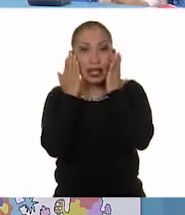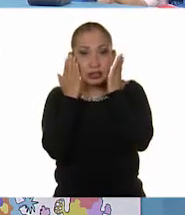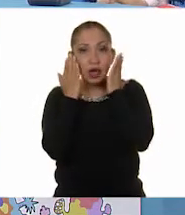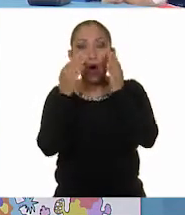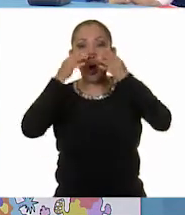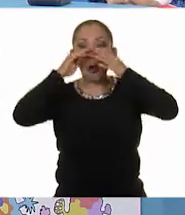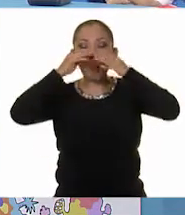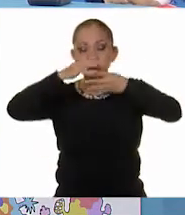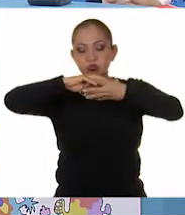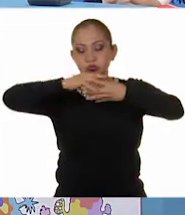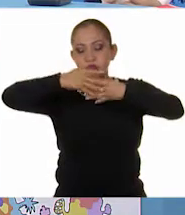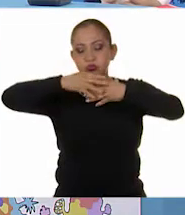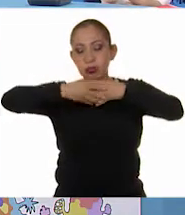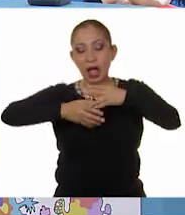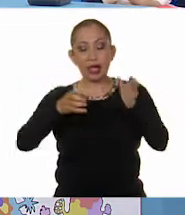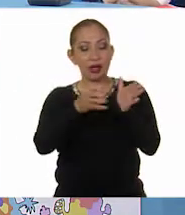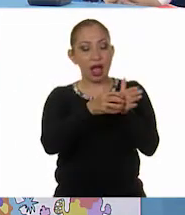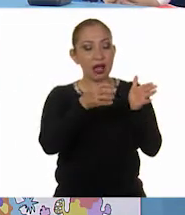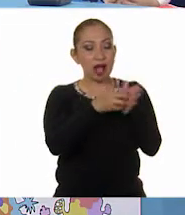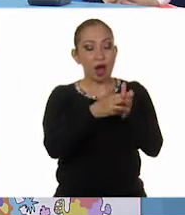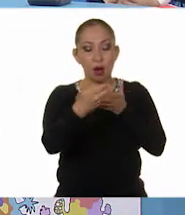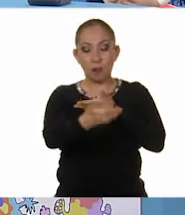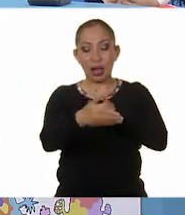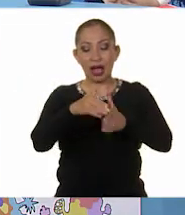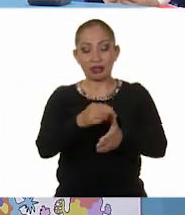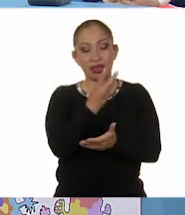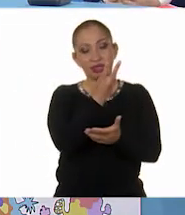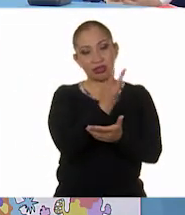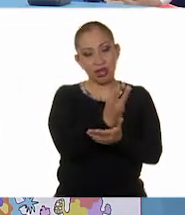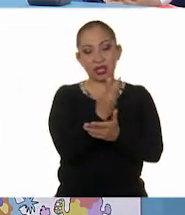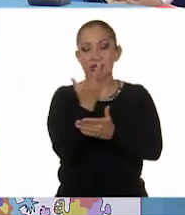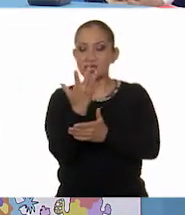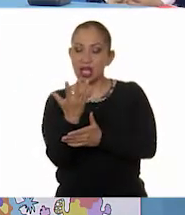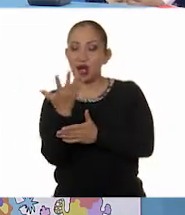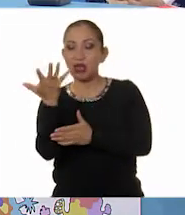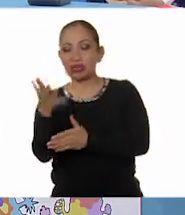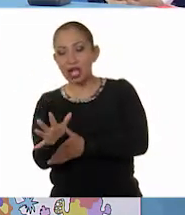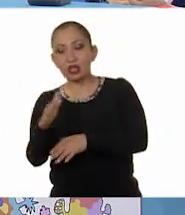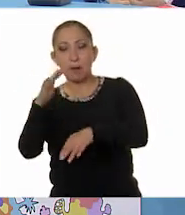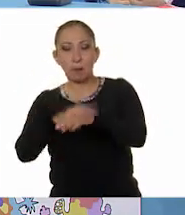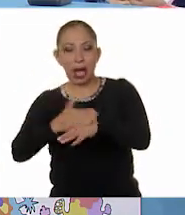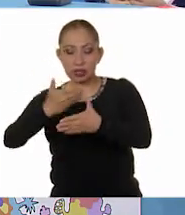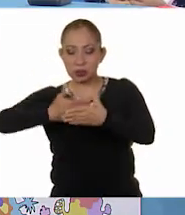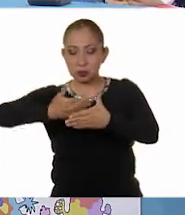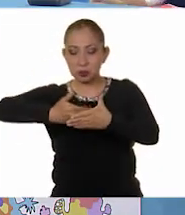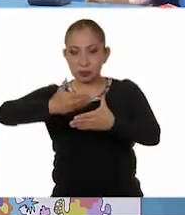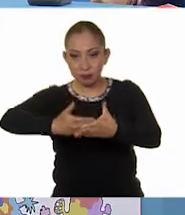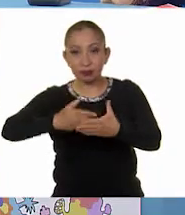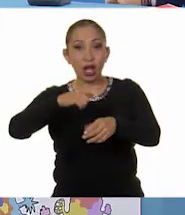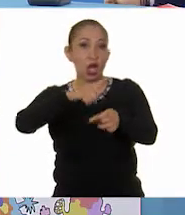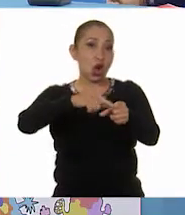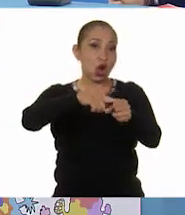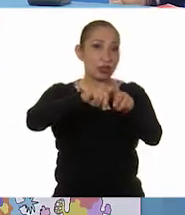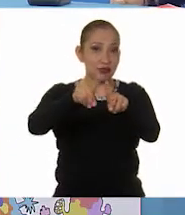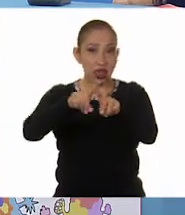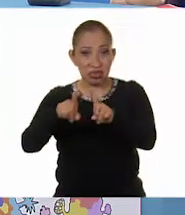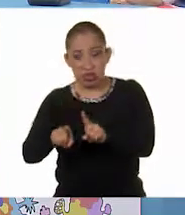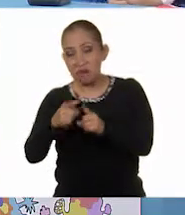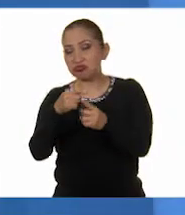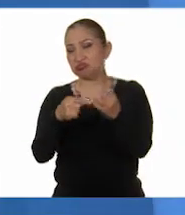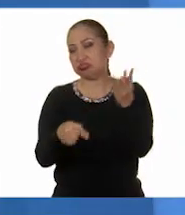plisado, en cajas o en paquetes de 3, 5, 10 o más piezas, de colores,